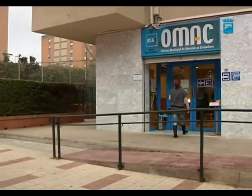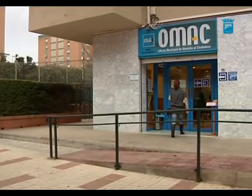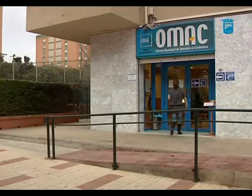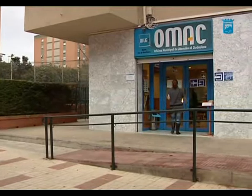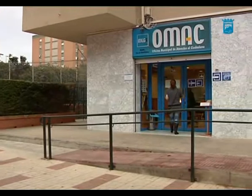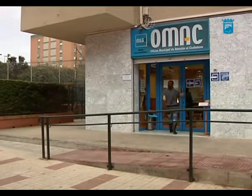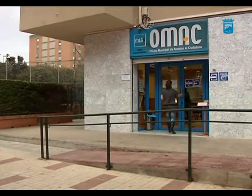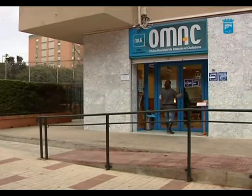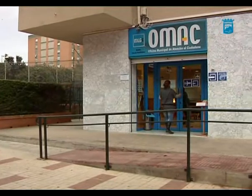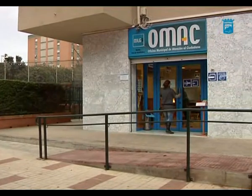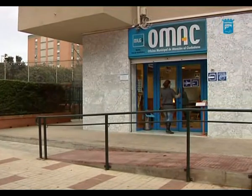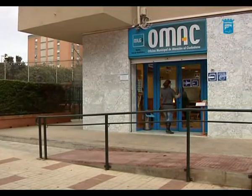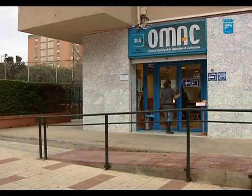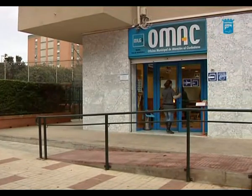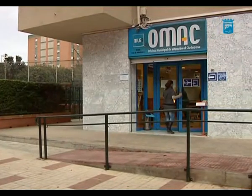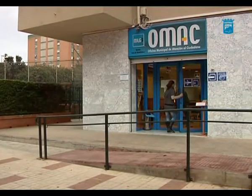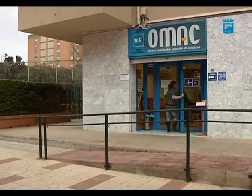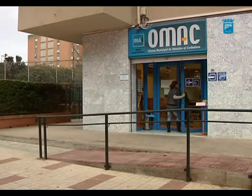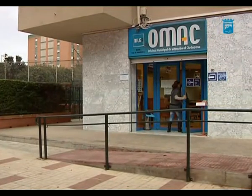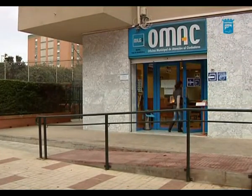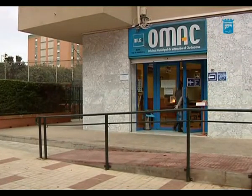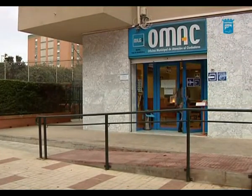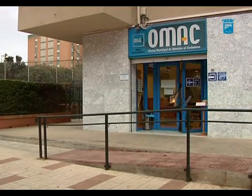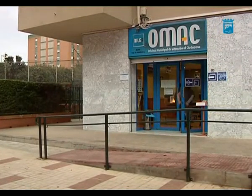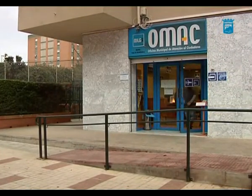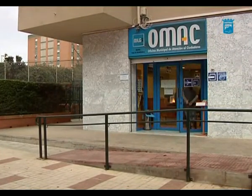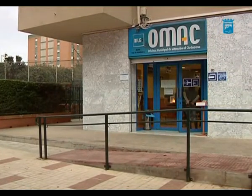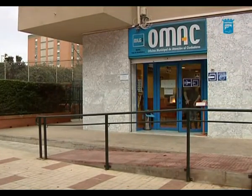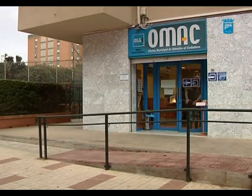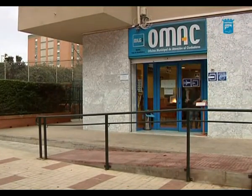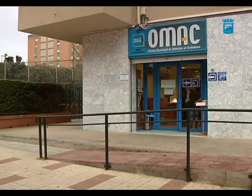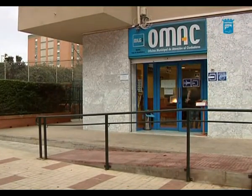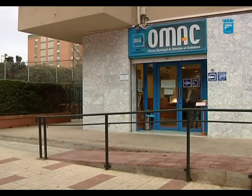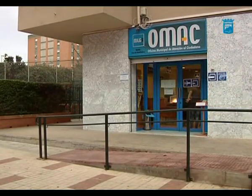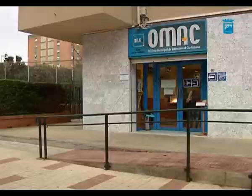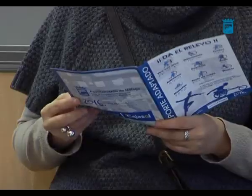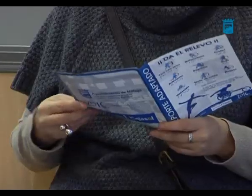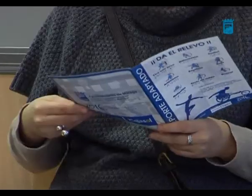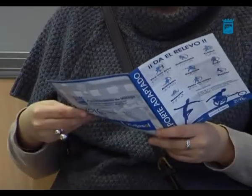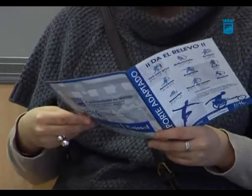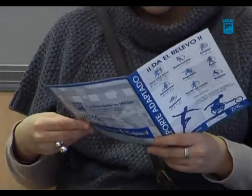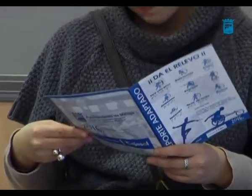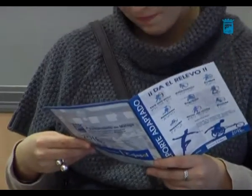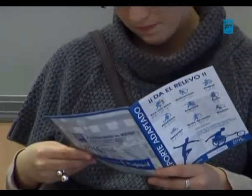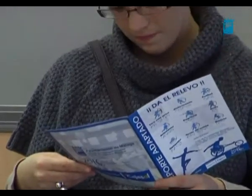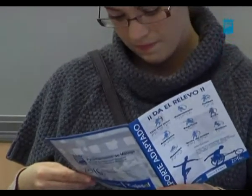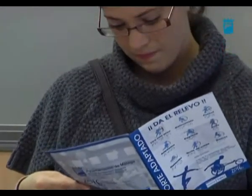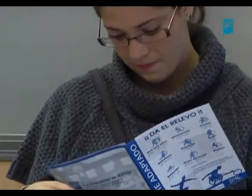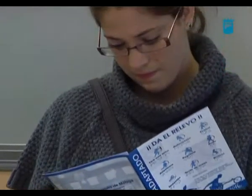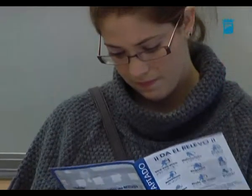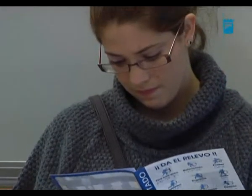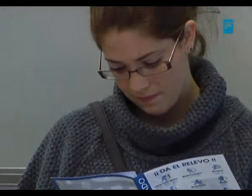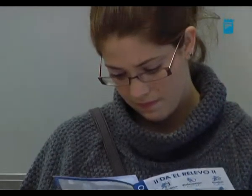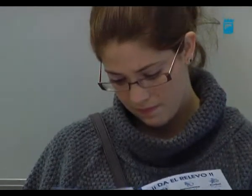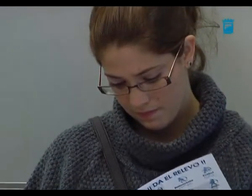En total, el Área de Accesibilidad Universal ofrece tres opciones para facilitar la comunicación entre ciudadano y administración.